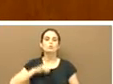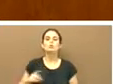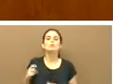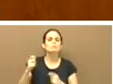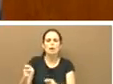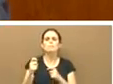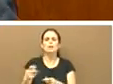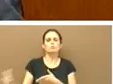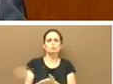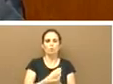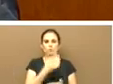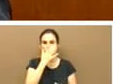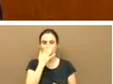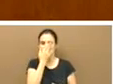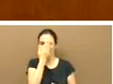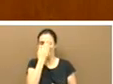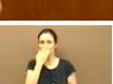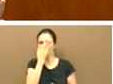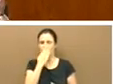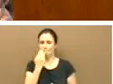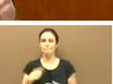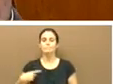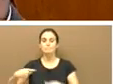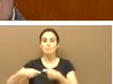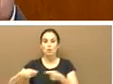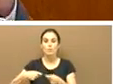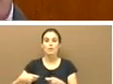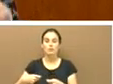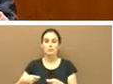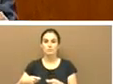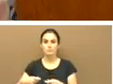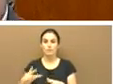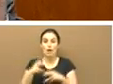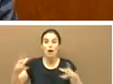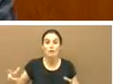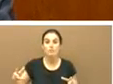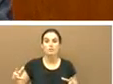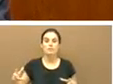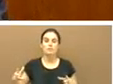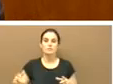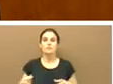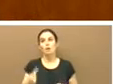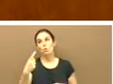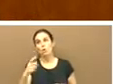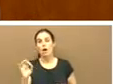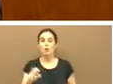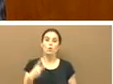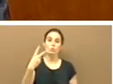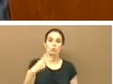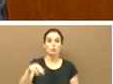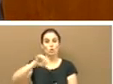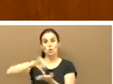Todo el comercio para las grandes ciudades de una para las grandes superficies de una o dos ciudades en la región